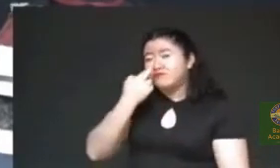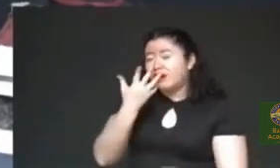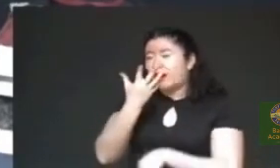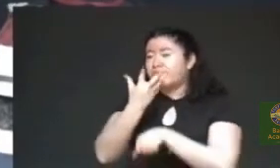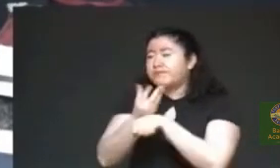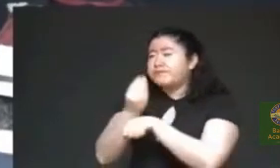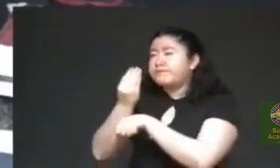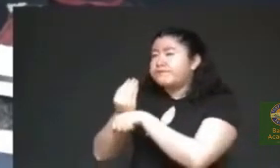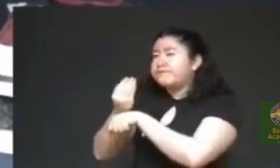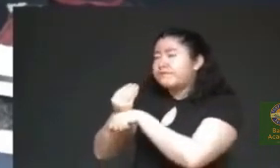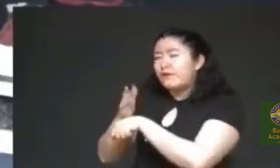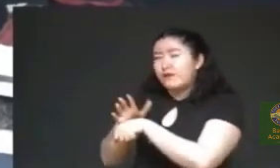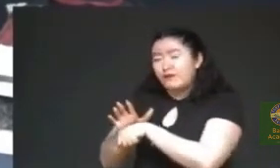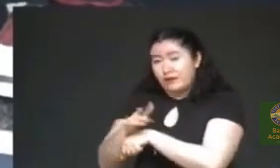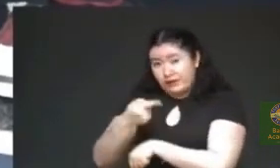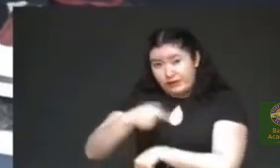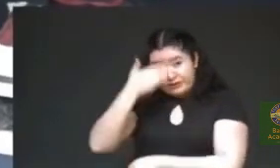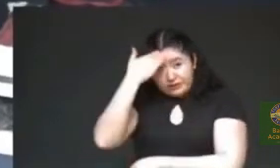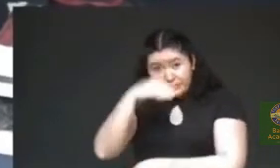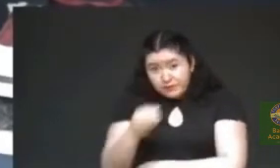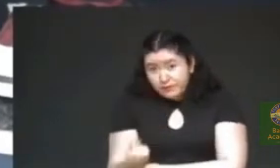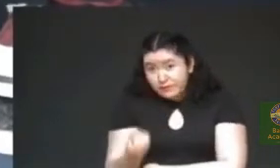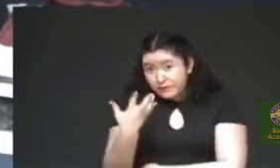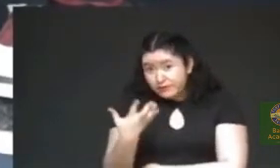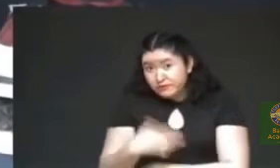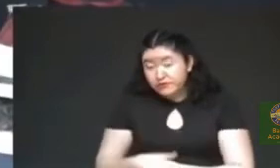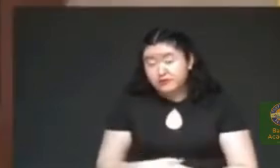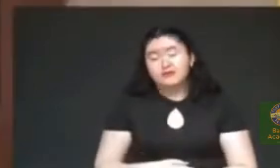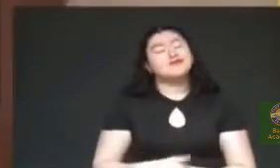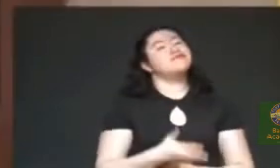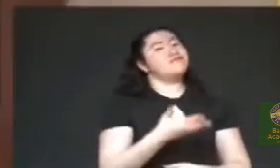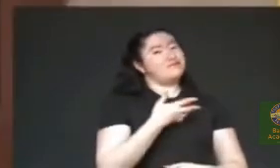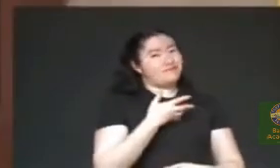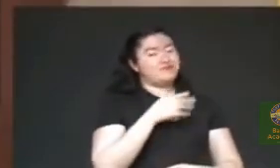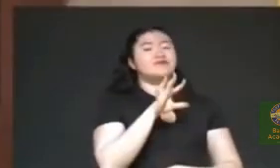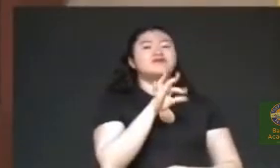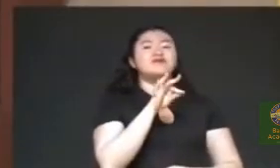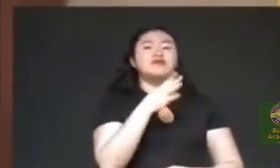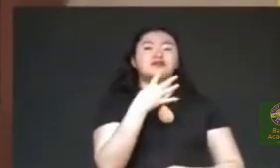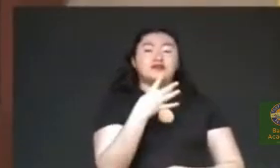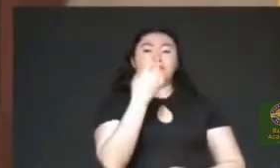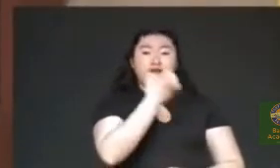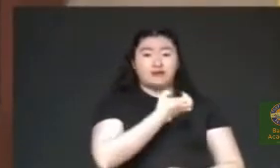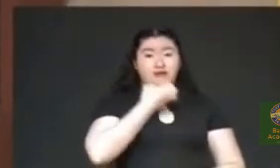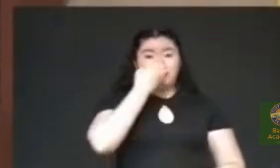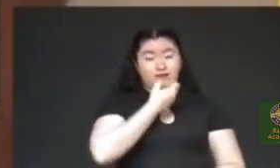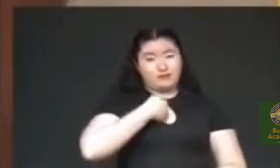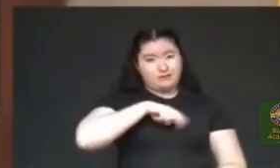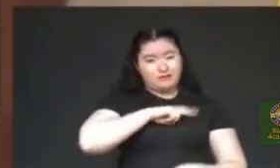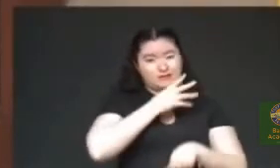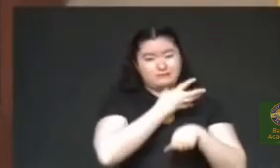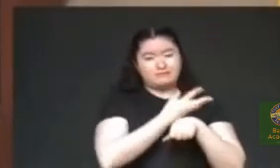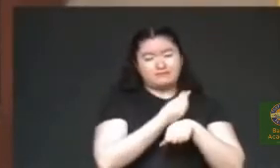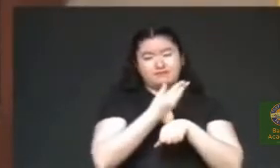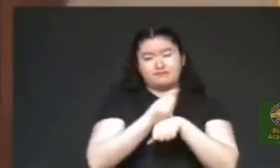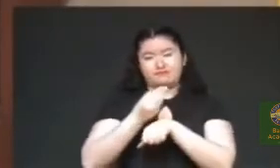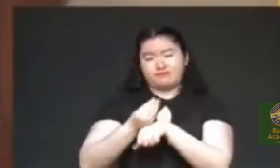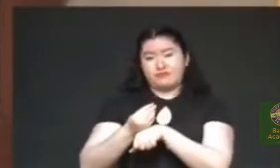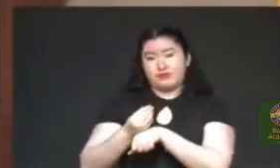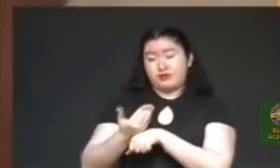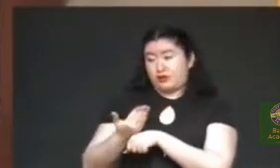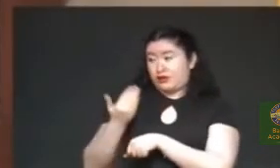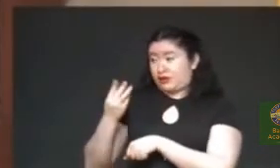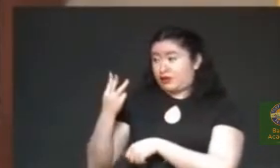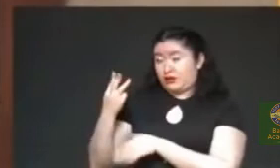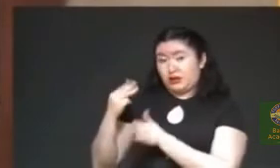rehabilitación. ¿Ya ubicaron cuántos planteles? Sí, todavía hay 44 escuelas donde se está trabajando, si consideramos que son cerca de 3,000